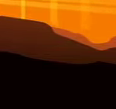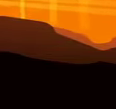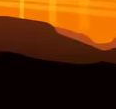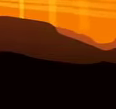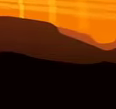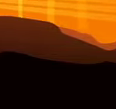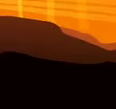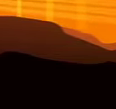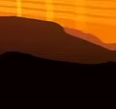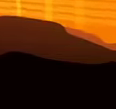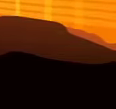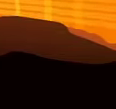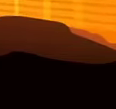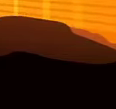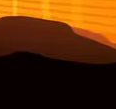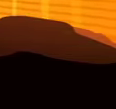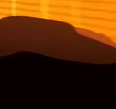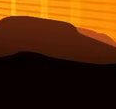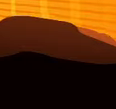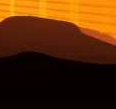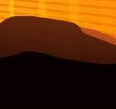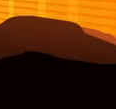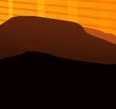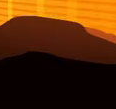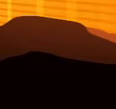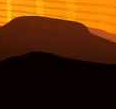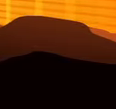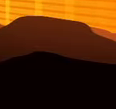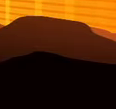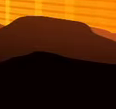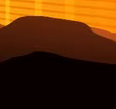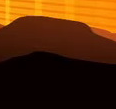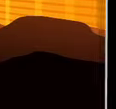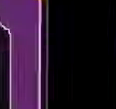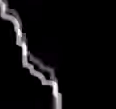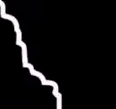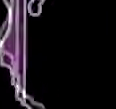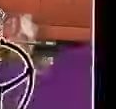tú deseas. Martín Aparicio en tu superación.